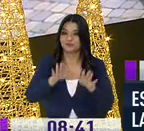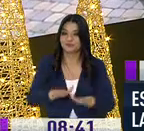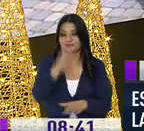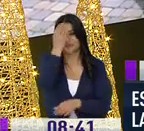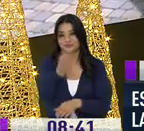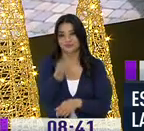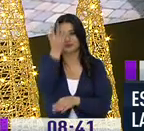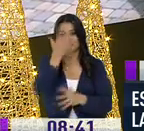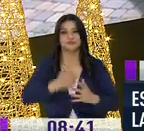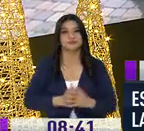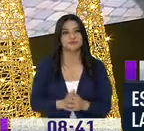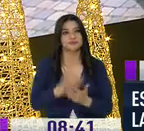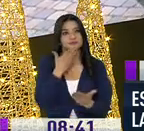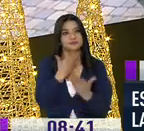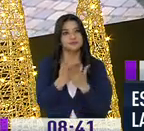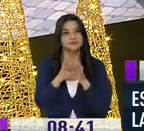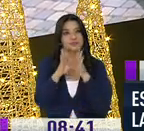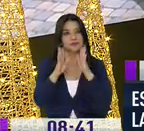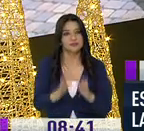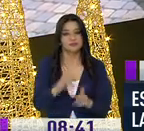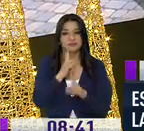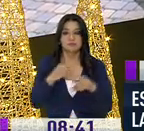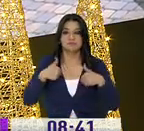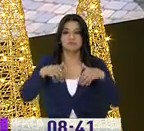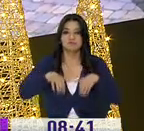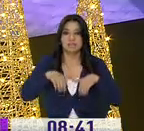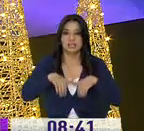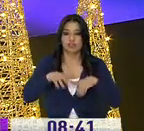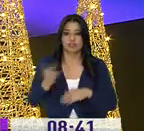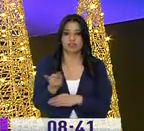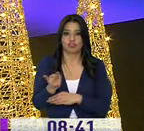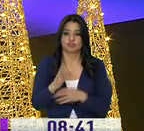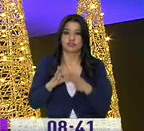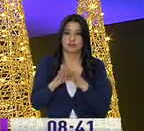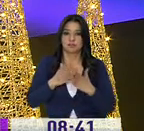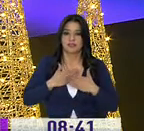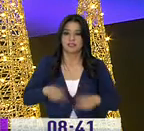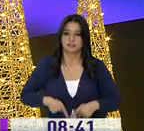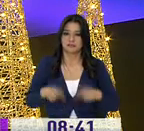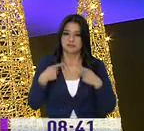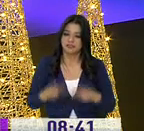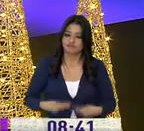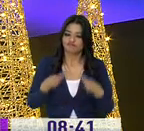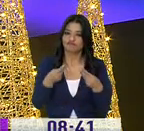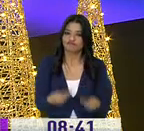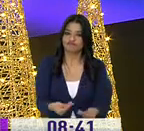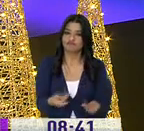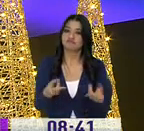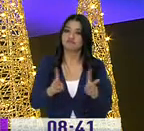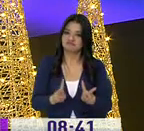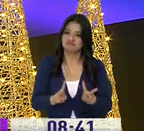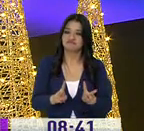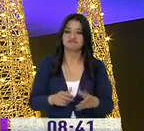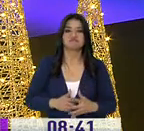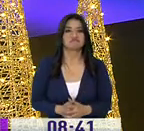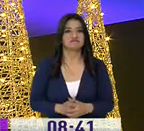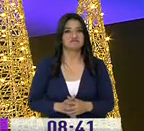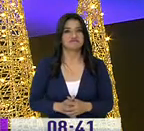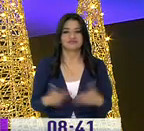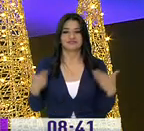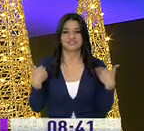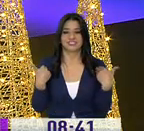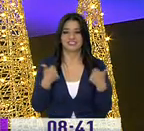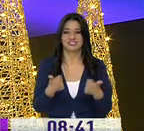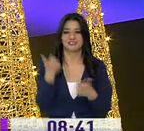estudios, buenos días. Gracias, mi querido, voy a llevar a mis peludos compañeros de vida para que sean ellos los encargados de que tengamos días